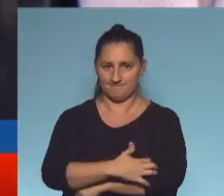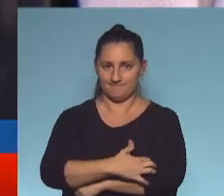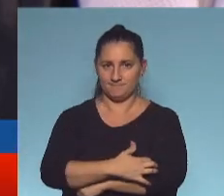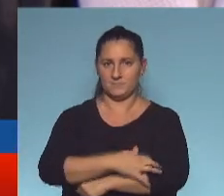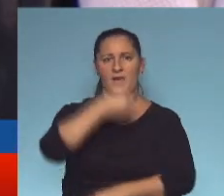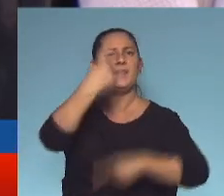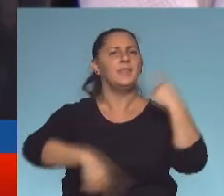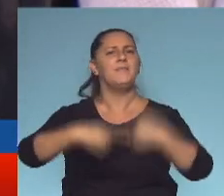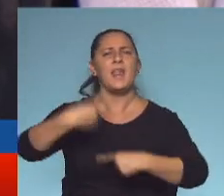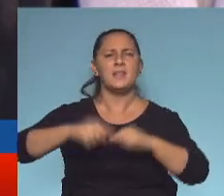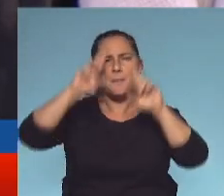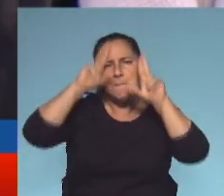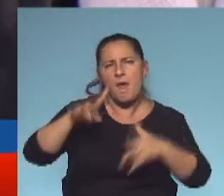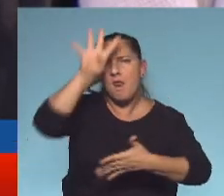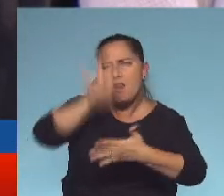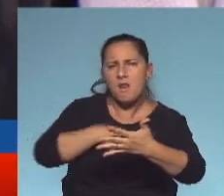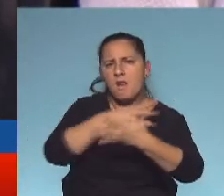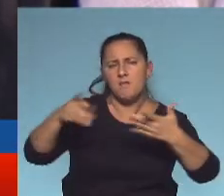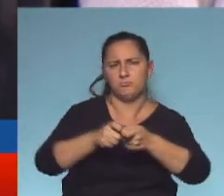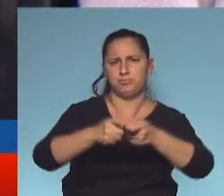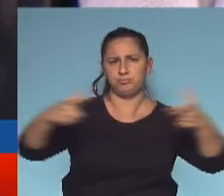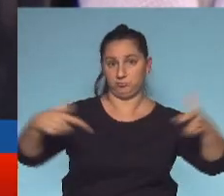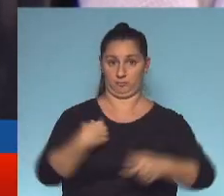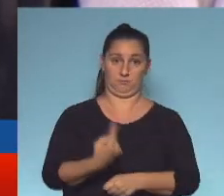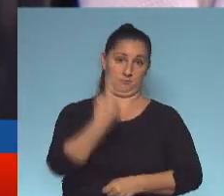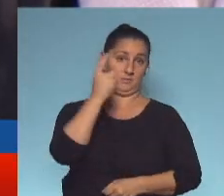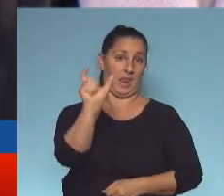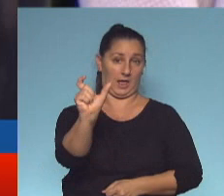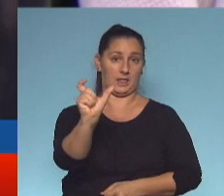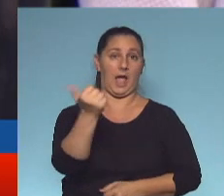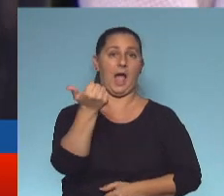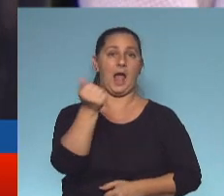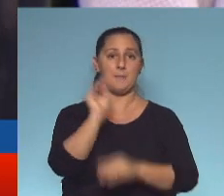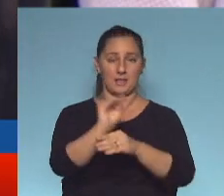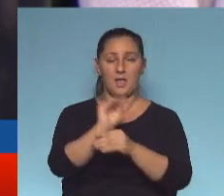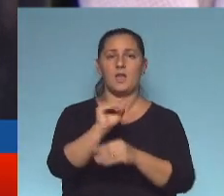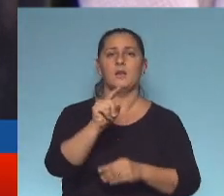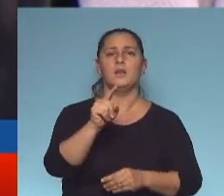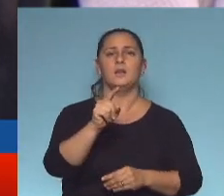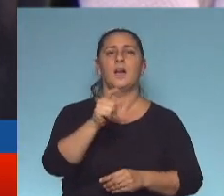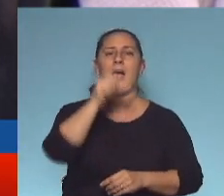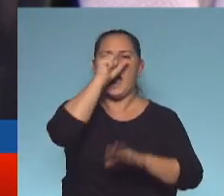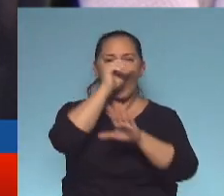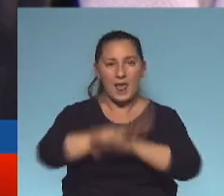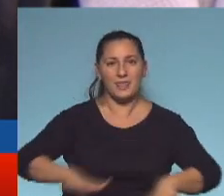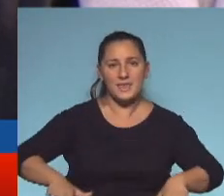Varias políticas que se están desplegando, la propia tarjeta alimentar, la extensión de los